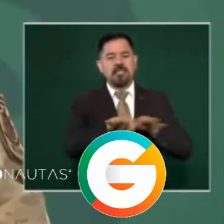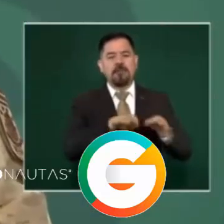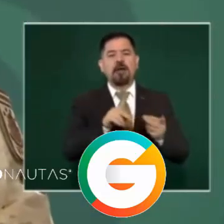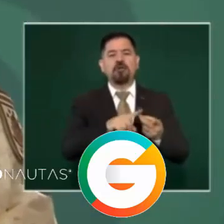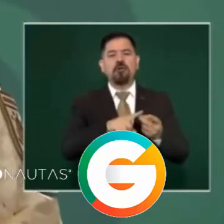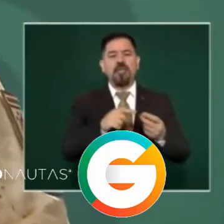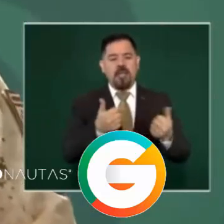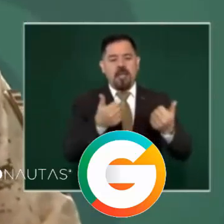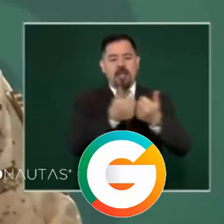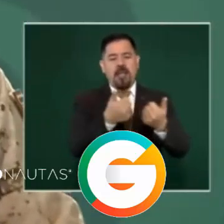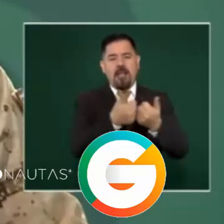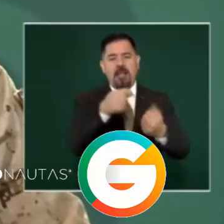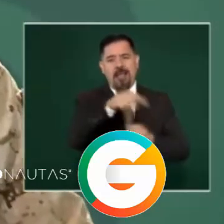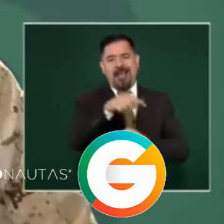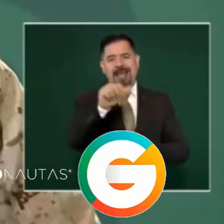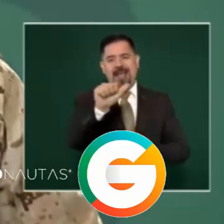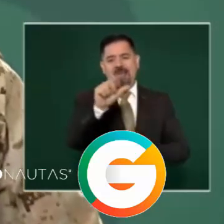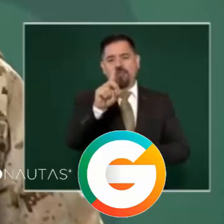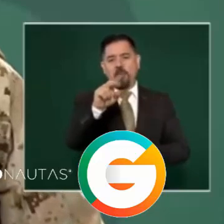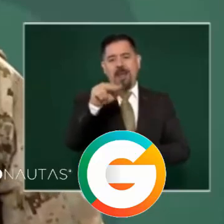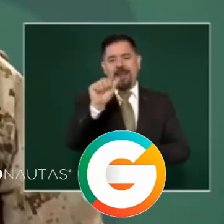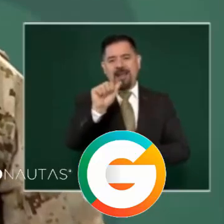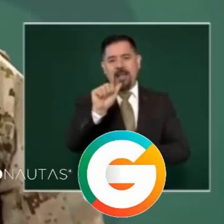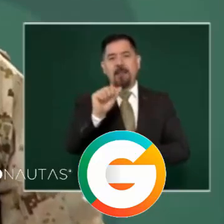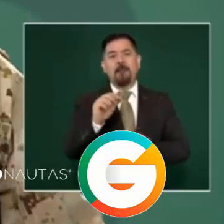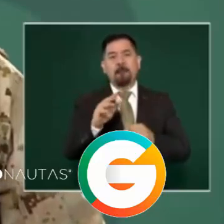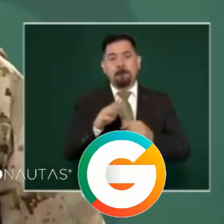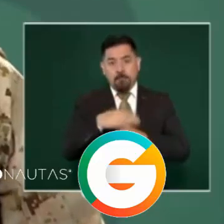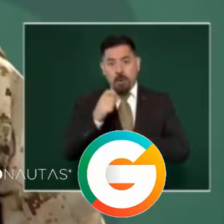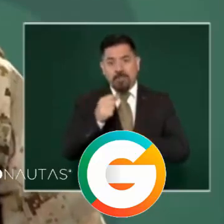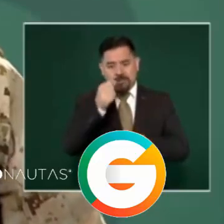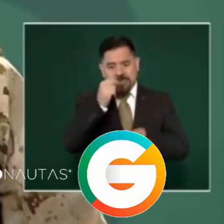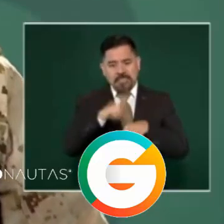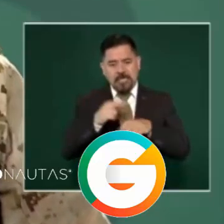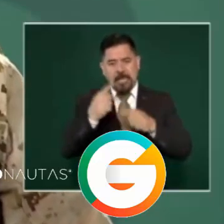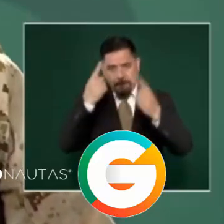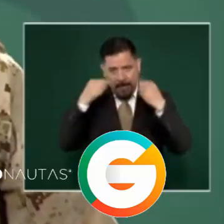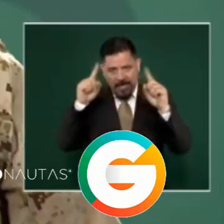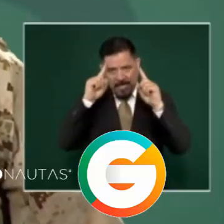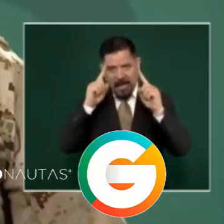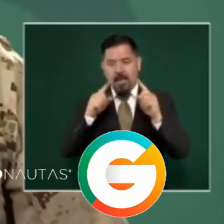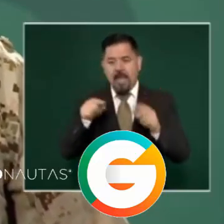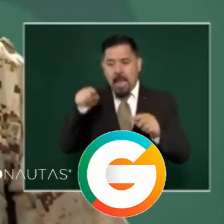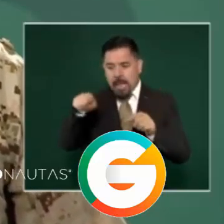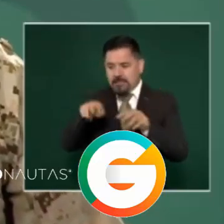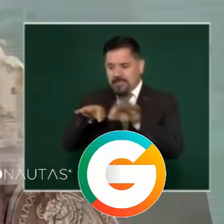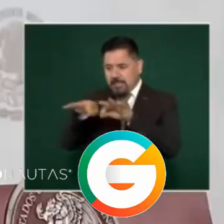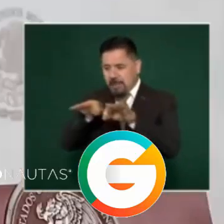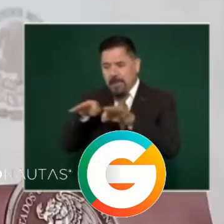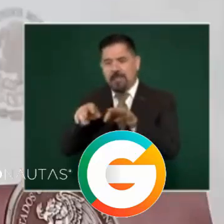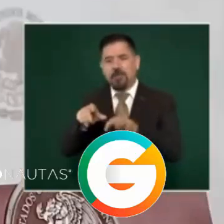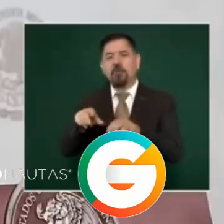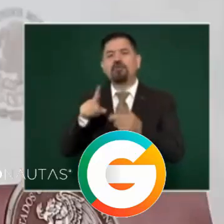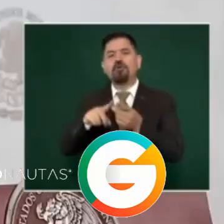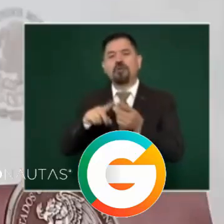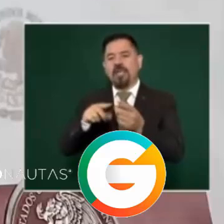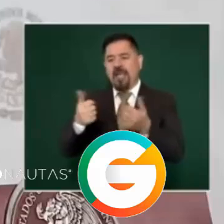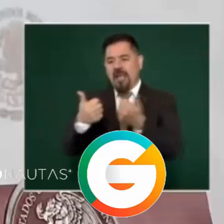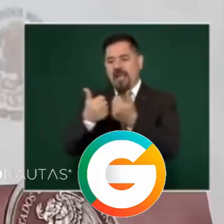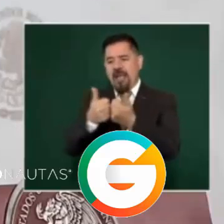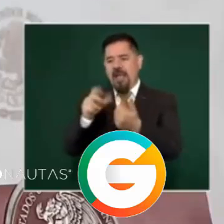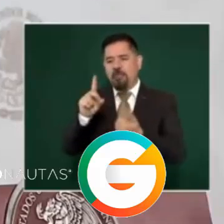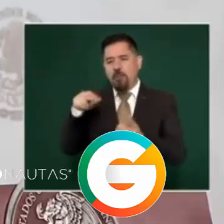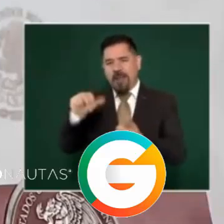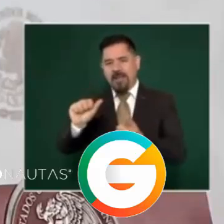han incrementado los aseguramientos en las aduanas y en los puertos. La seguridad pública en el